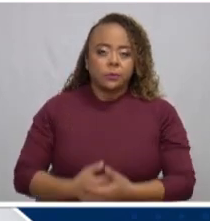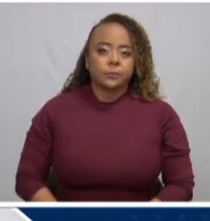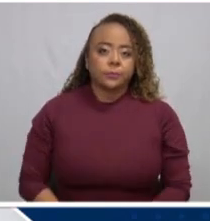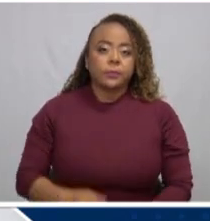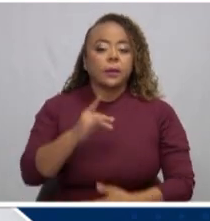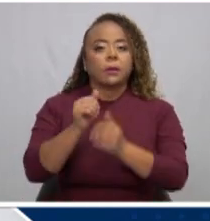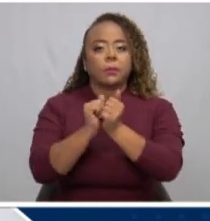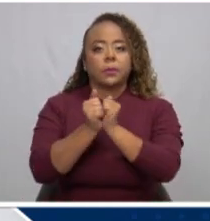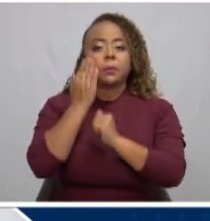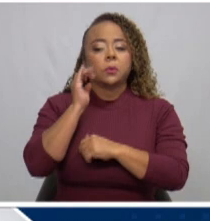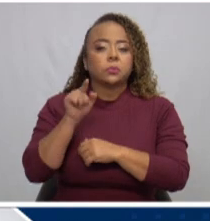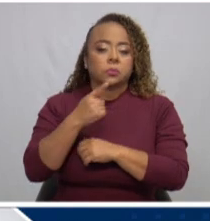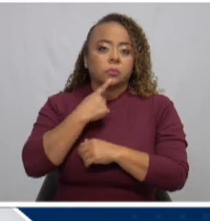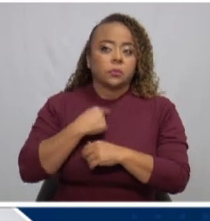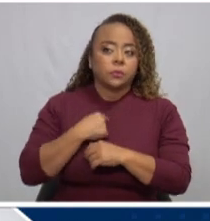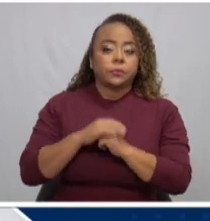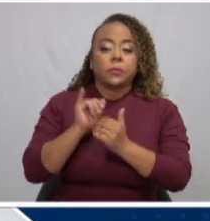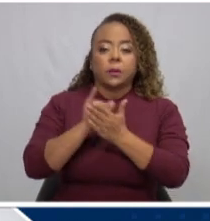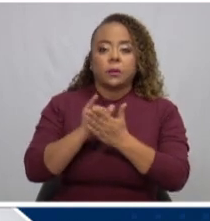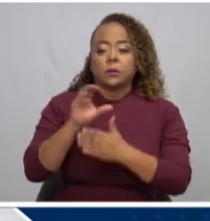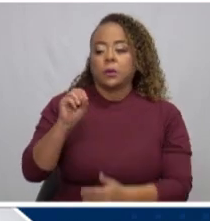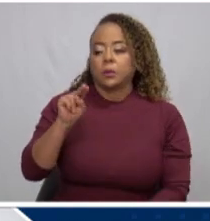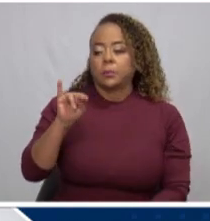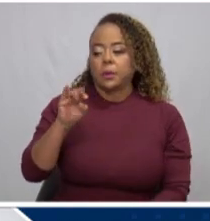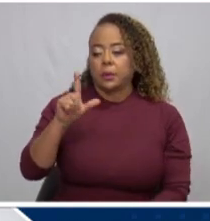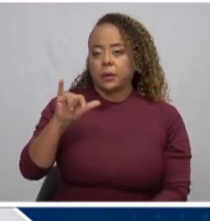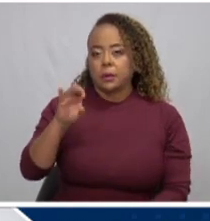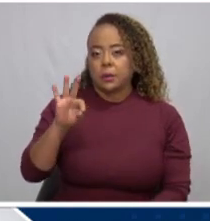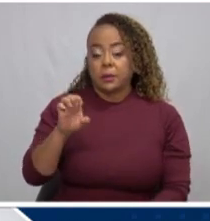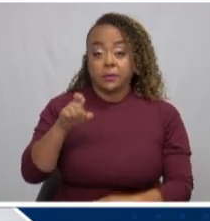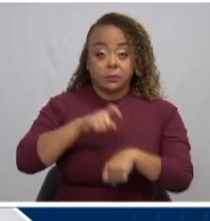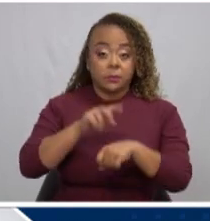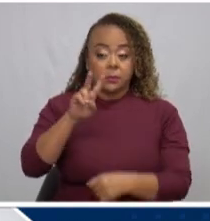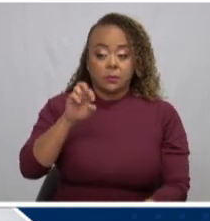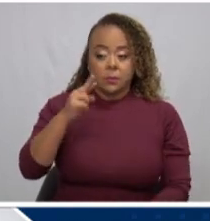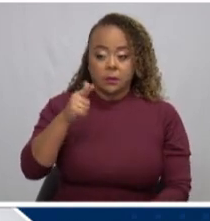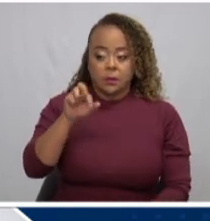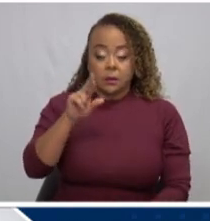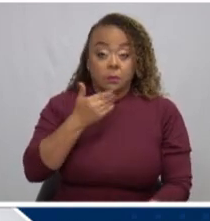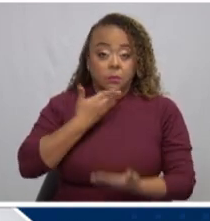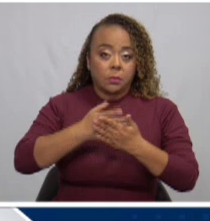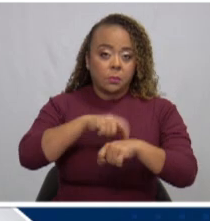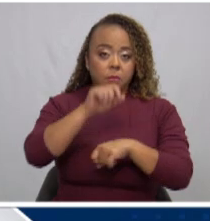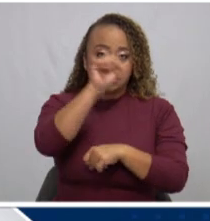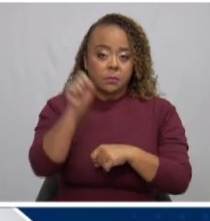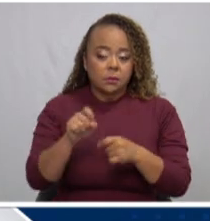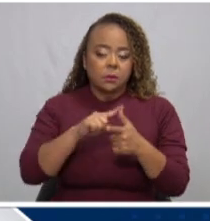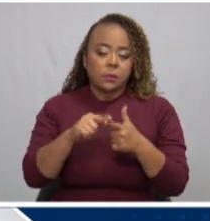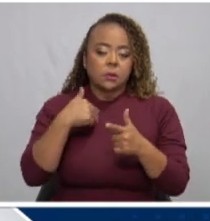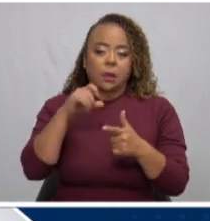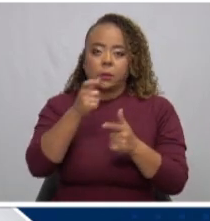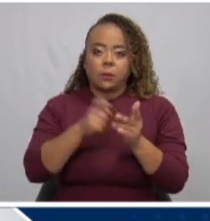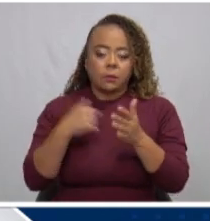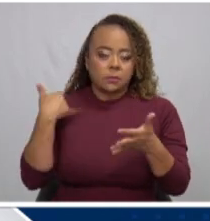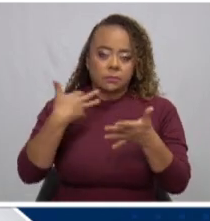Deportivo no porque vos me estás diciendo que eso es de Omnilife de la época de Vergara y eso fue una buena época de esa prisa Obviamente que atrás arrastraba muchas otras